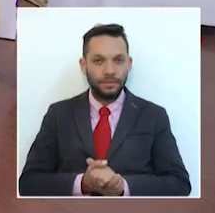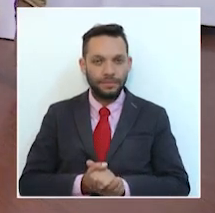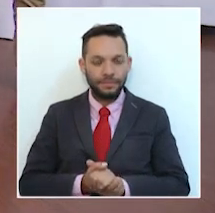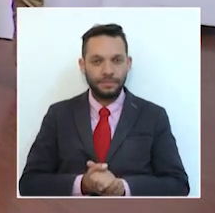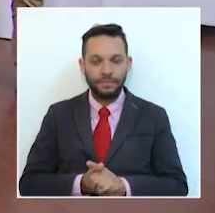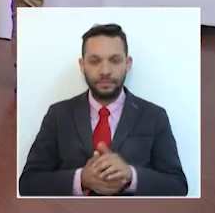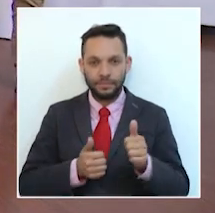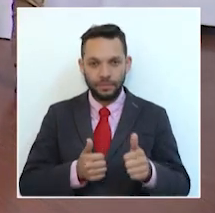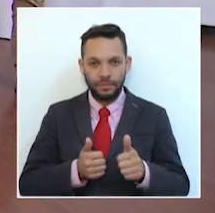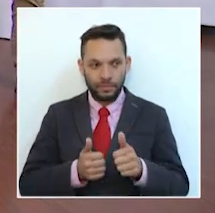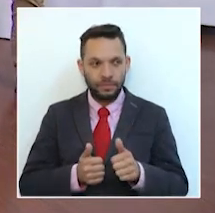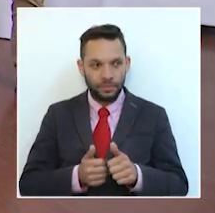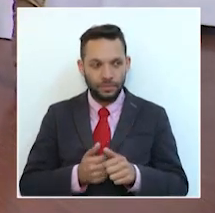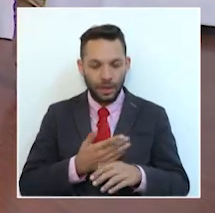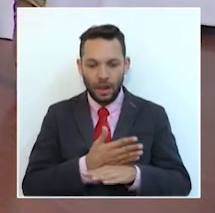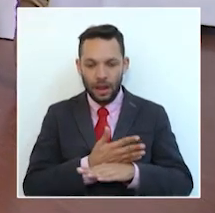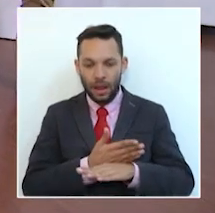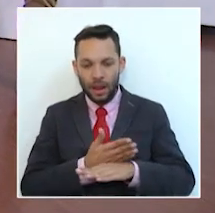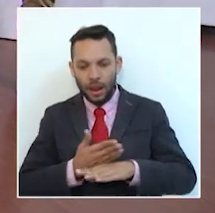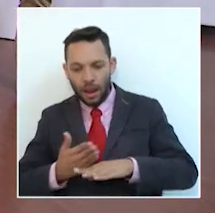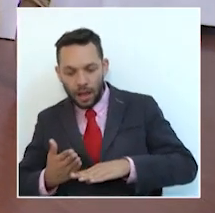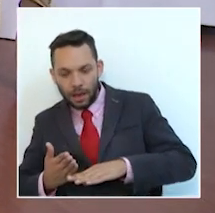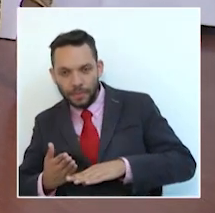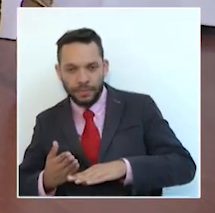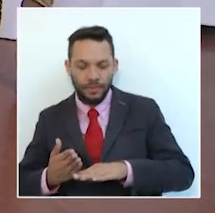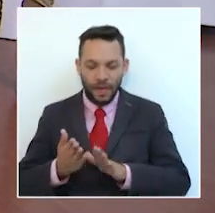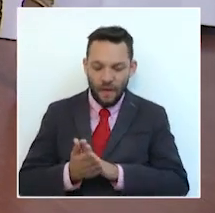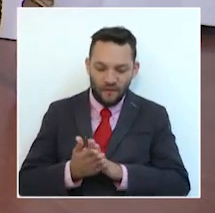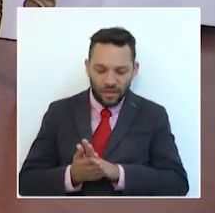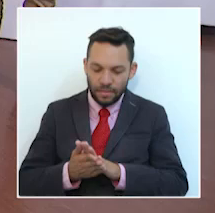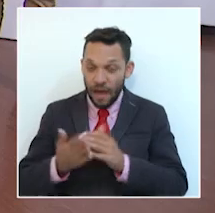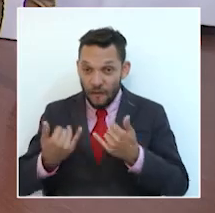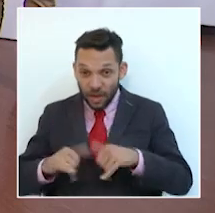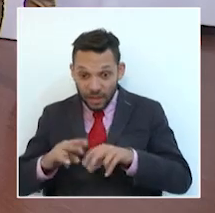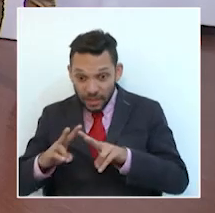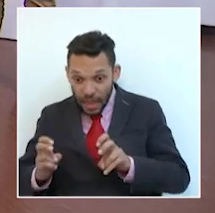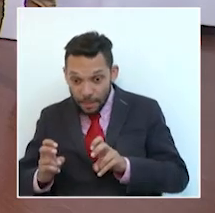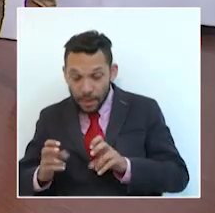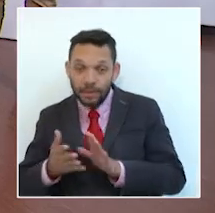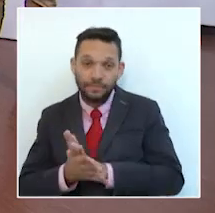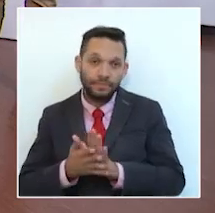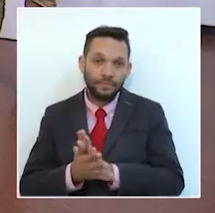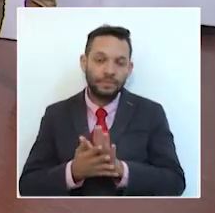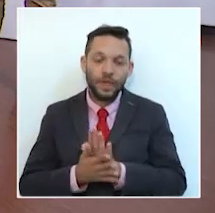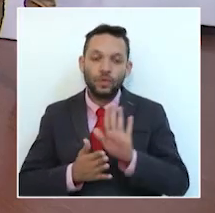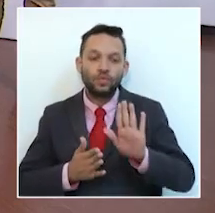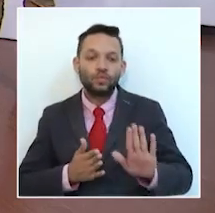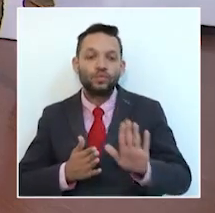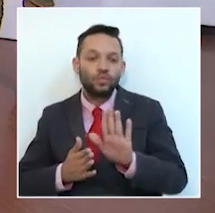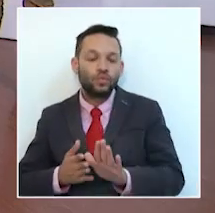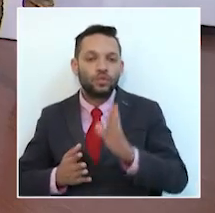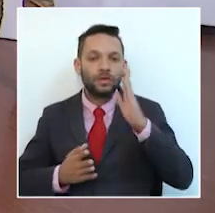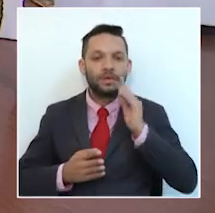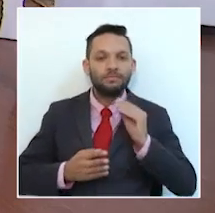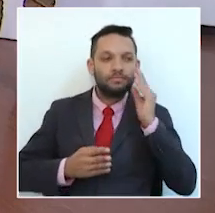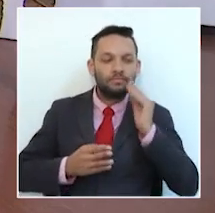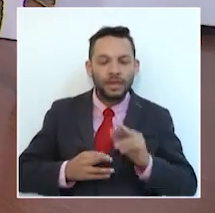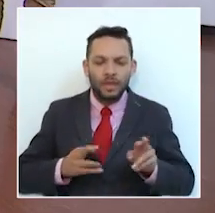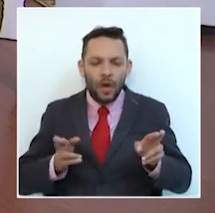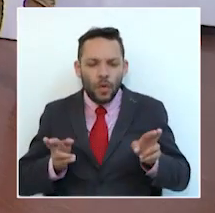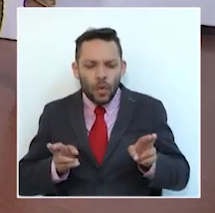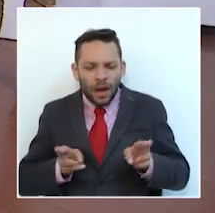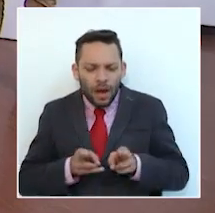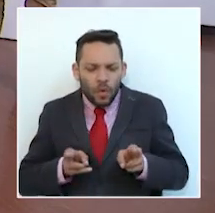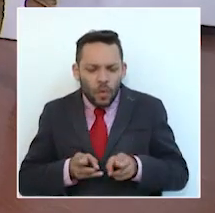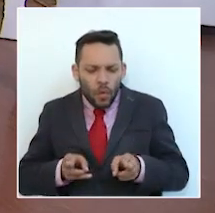bueno vamos a entrar como en este tema de conclusiones la experiencia lo que ustedes le contarían resumiendo a los